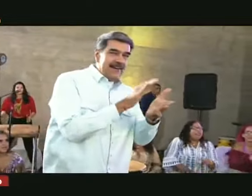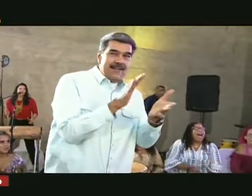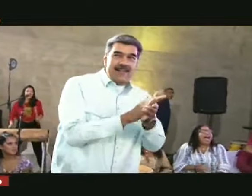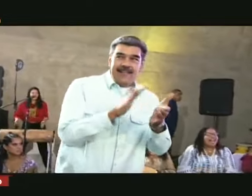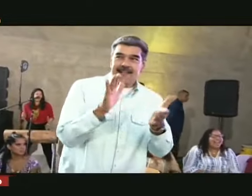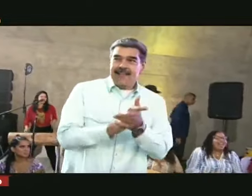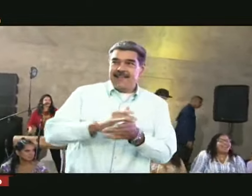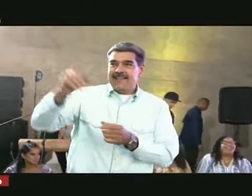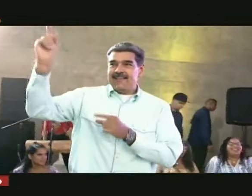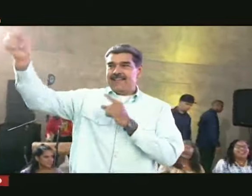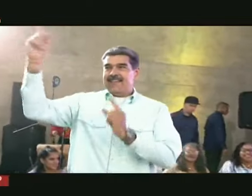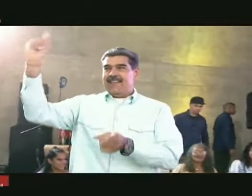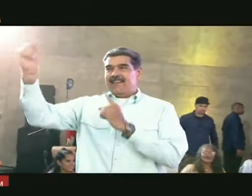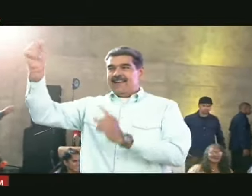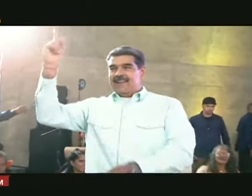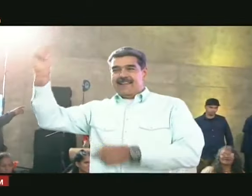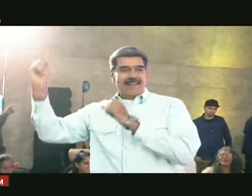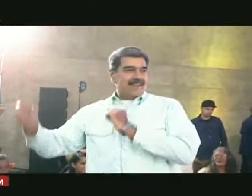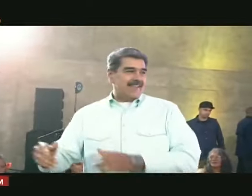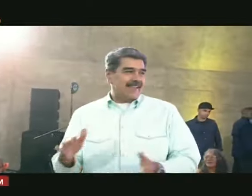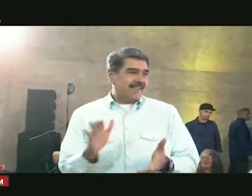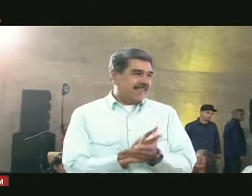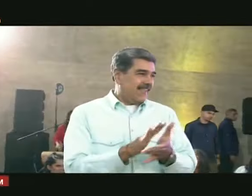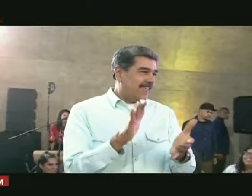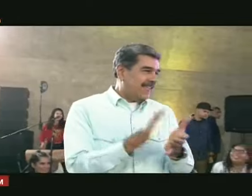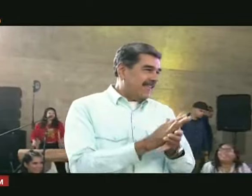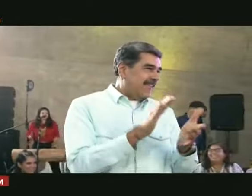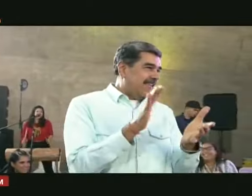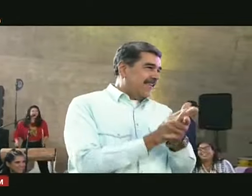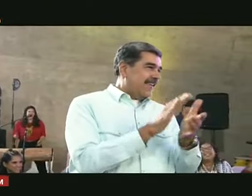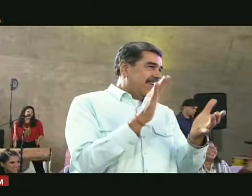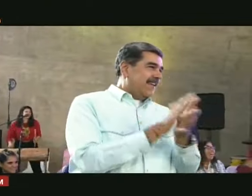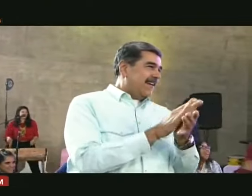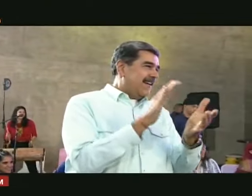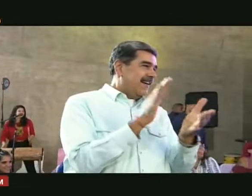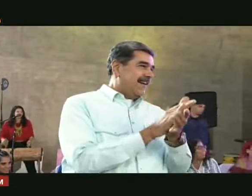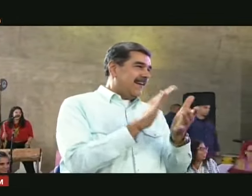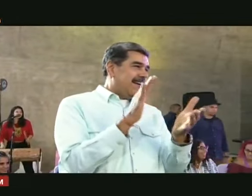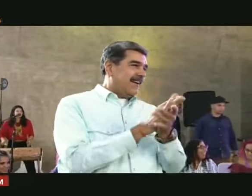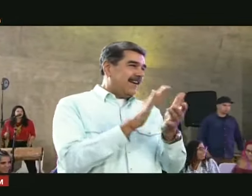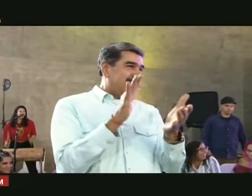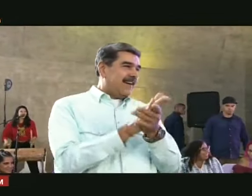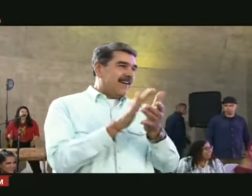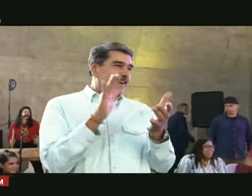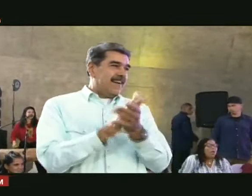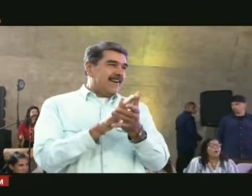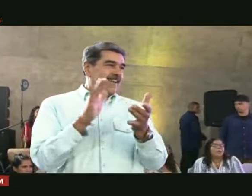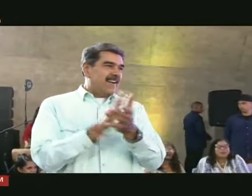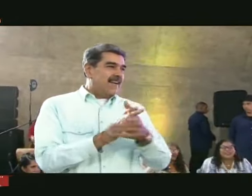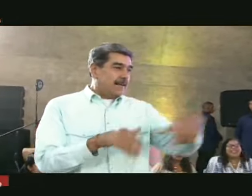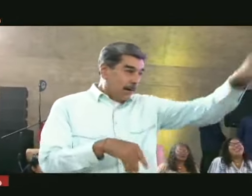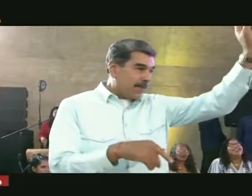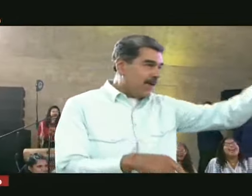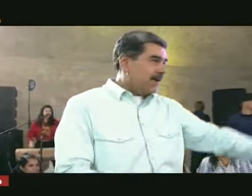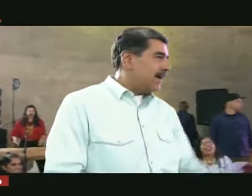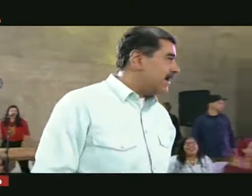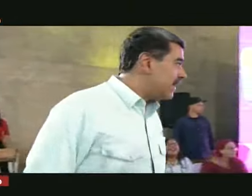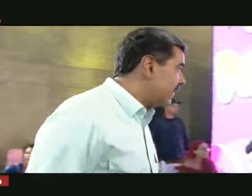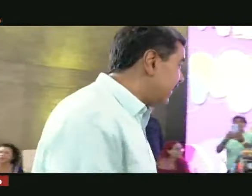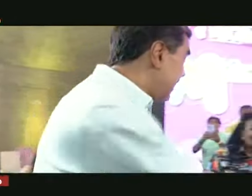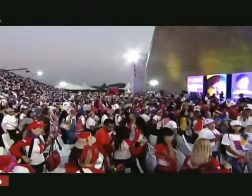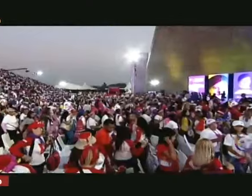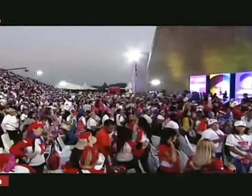Dale dale dale Dale que no está que no está dale niña